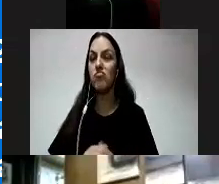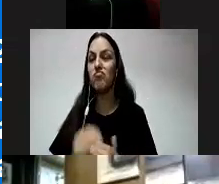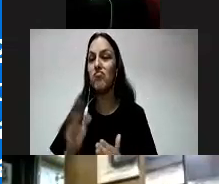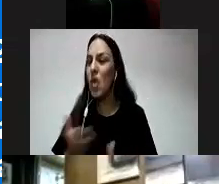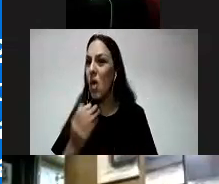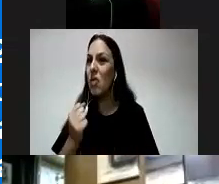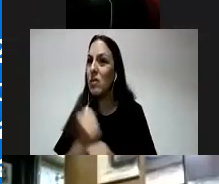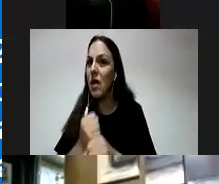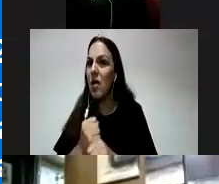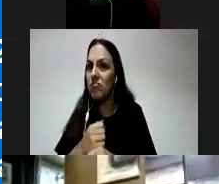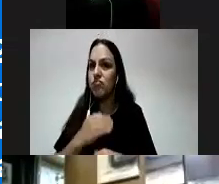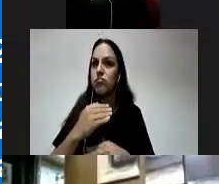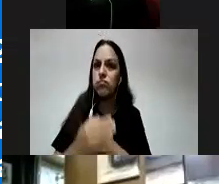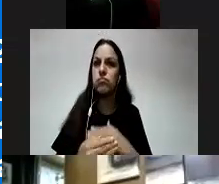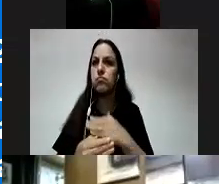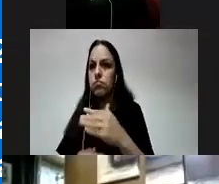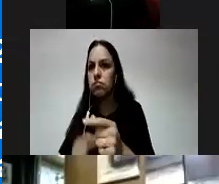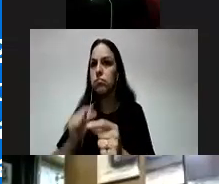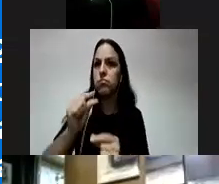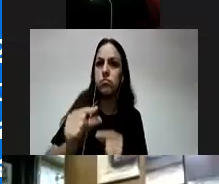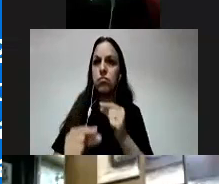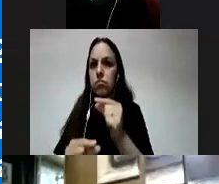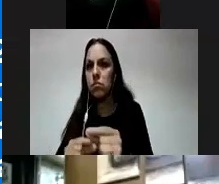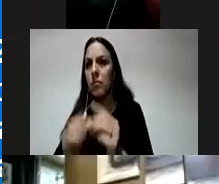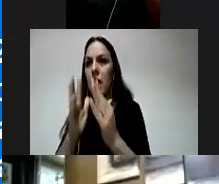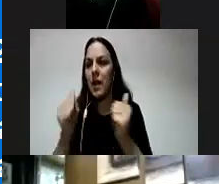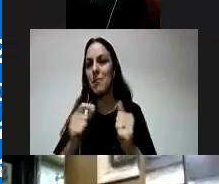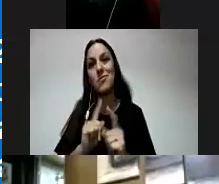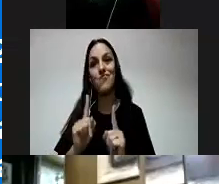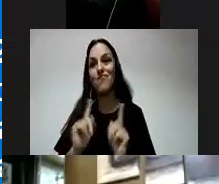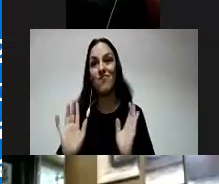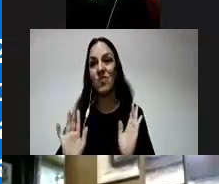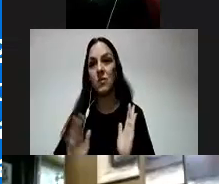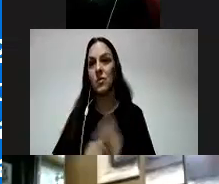es inmediato, y en esa